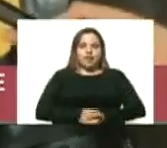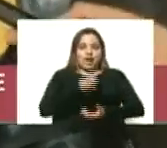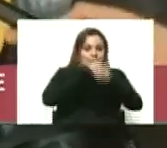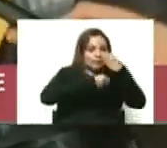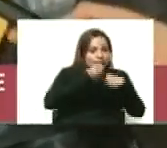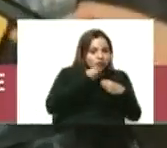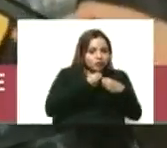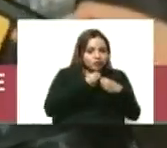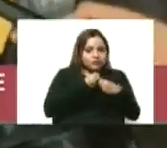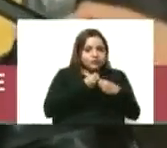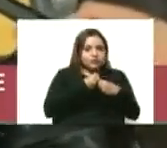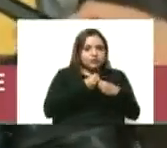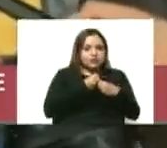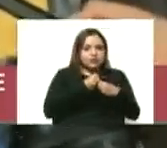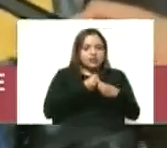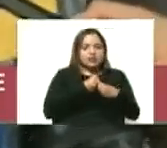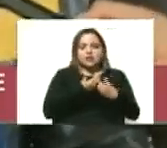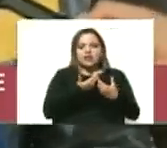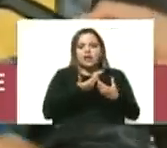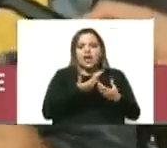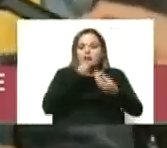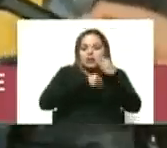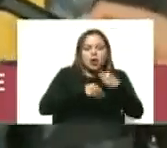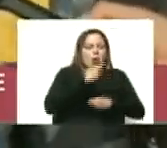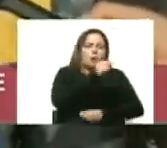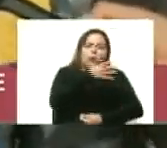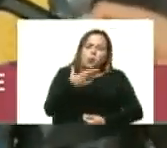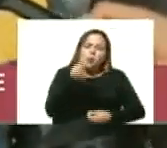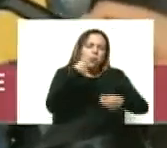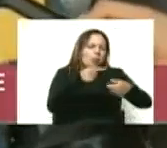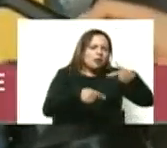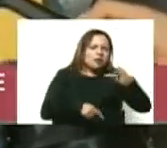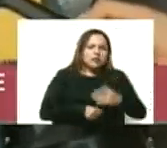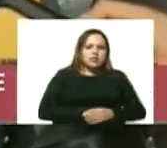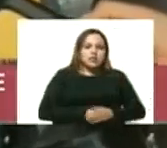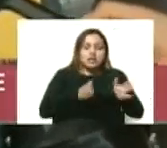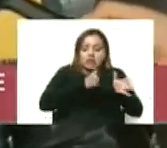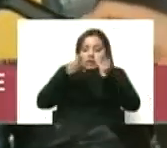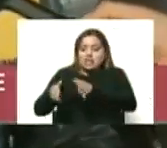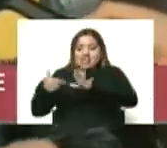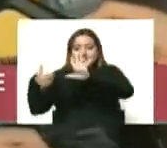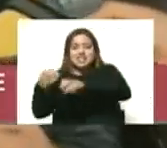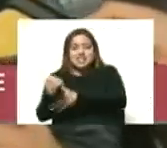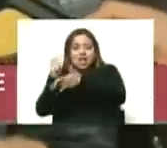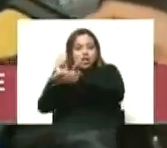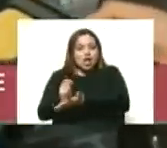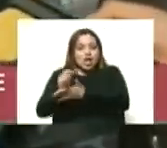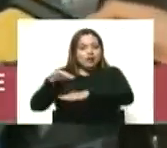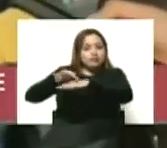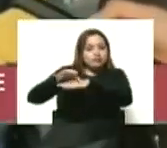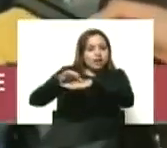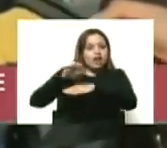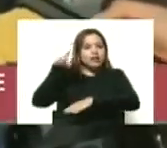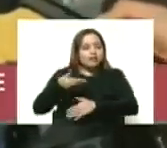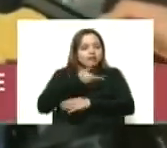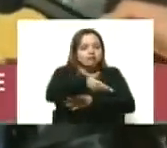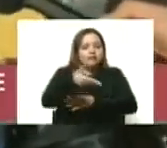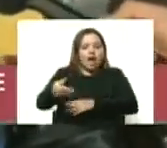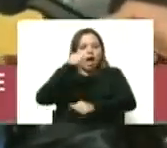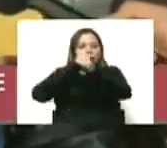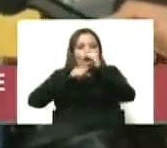alimentos, provisiones secas y 60 toneladas de proteína. Además de eso, estamos proveyendo agua a todo